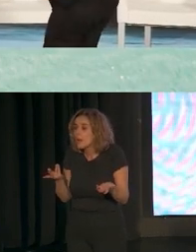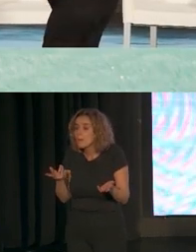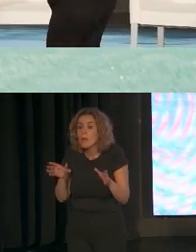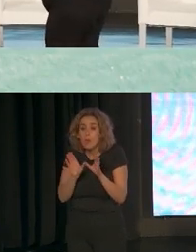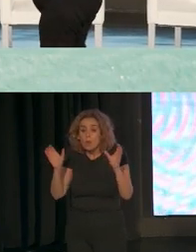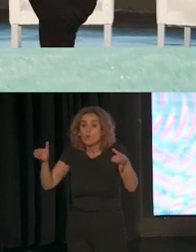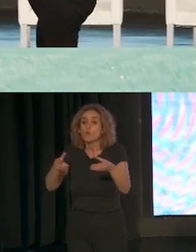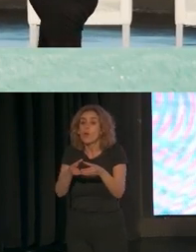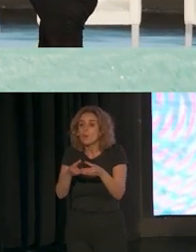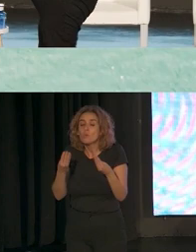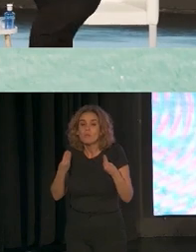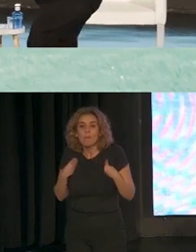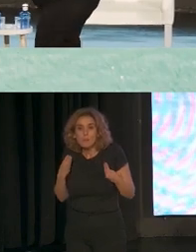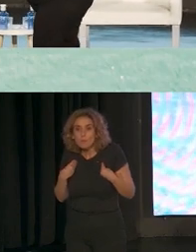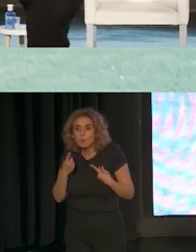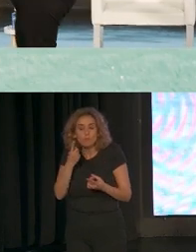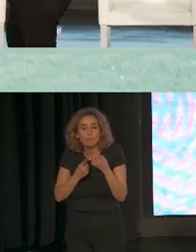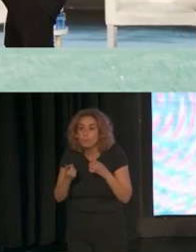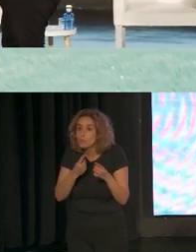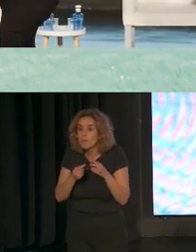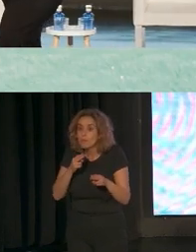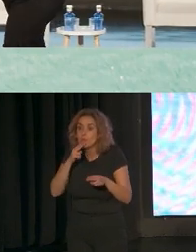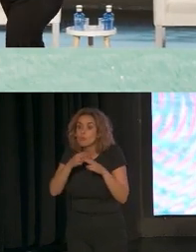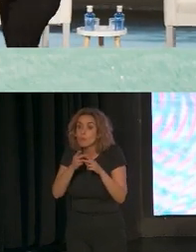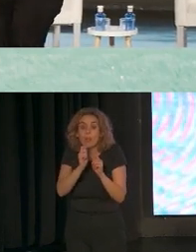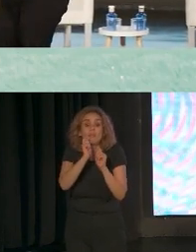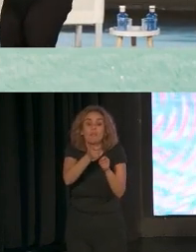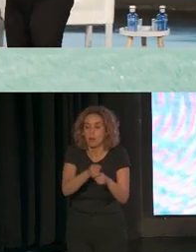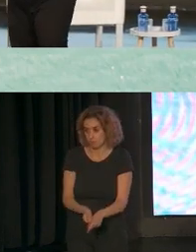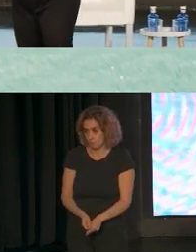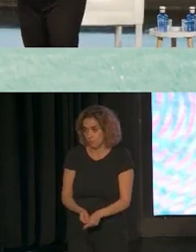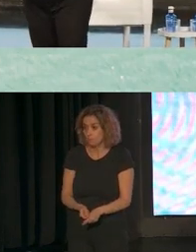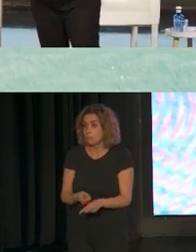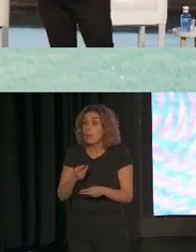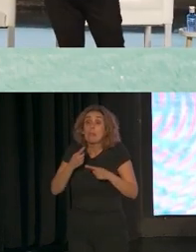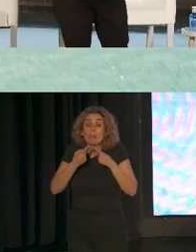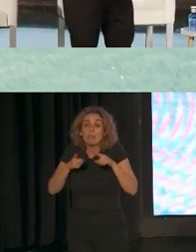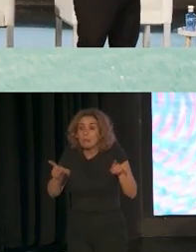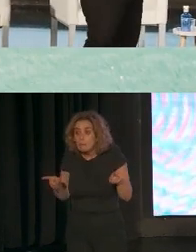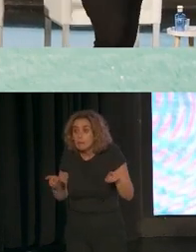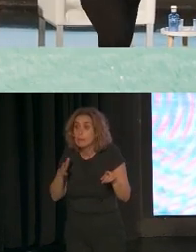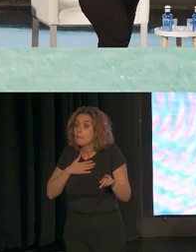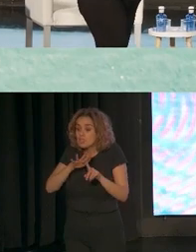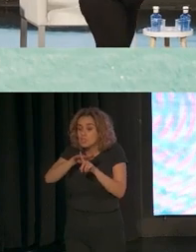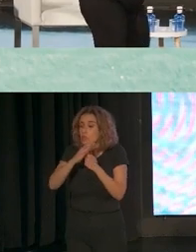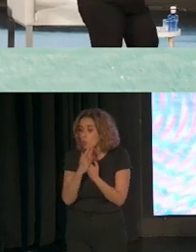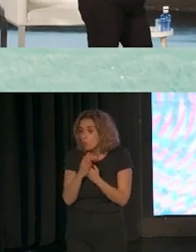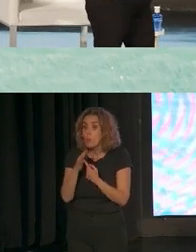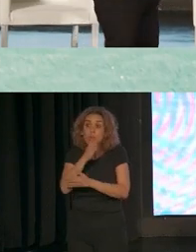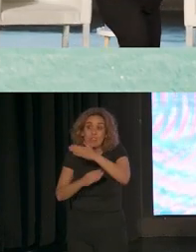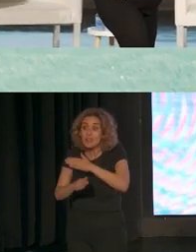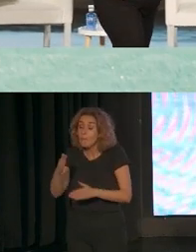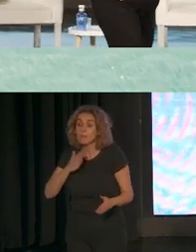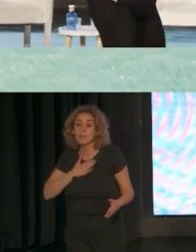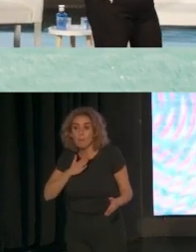la comunidad Pues muchas veces nos etiquetan por cosas que tenemos diferentes en mi caso pues era por mi